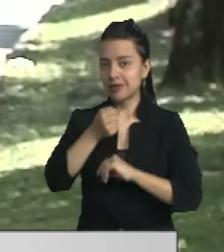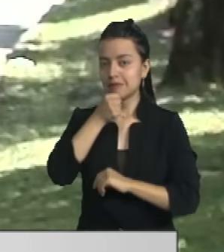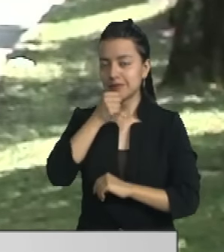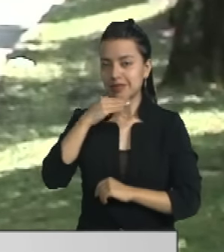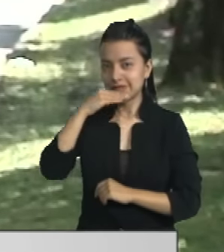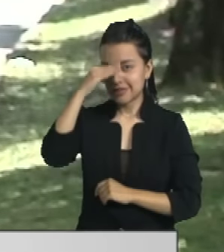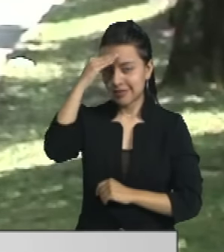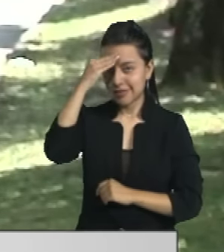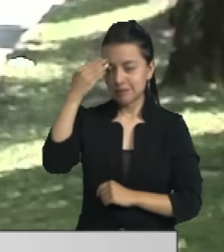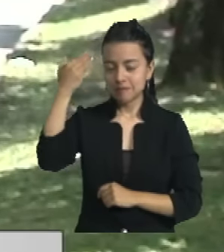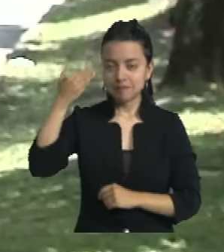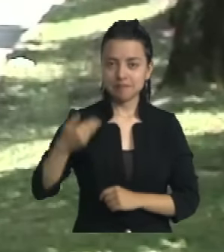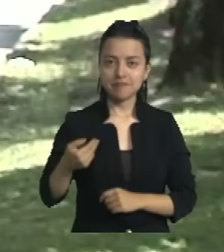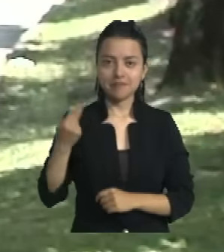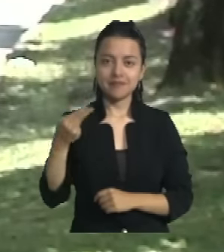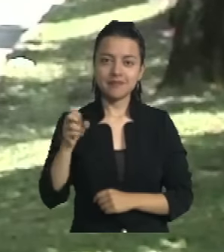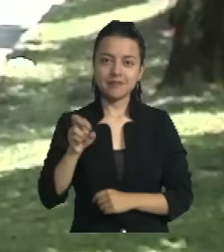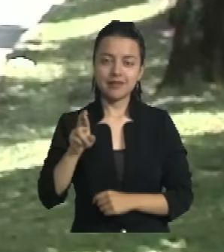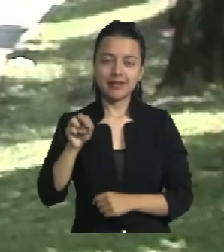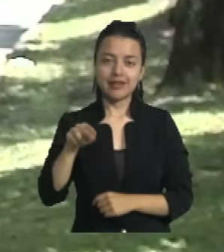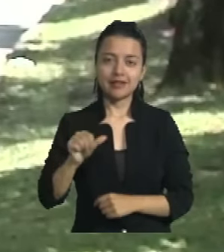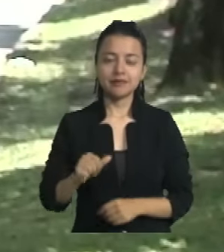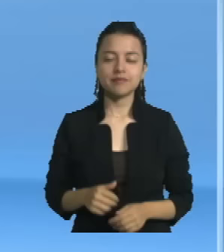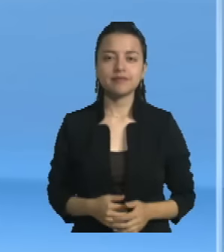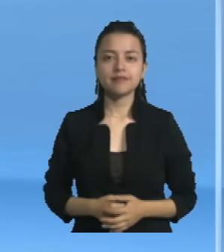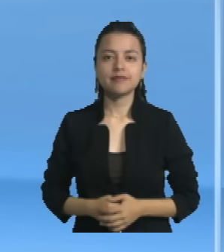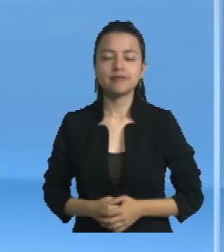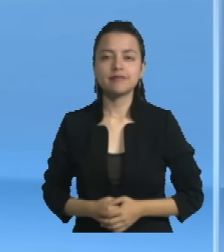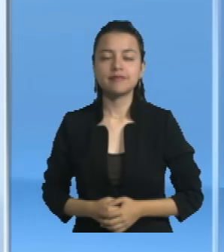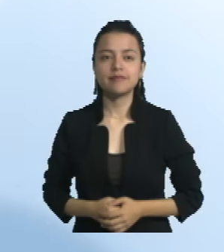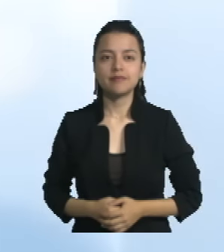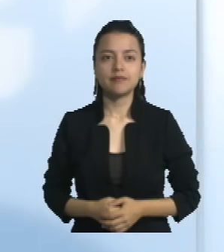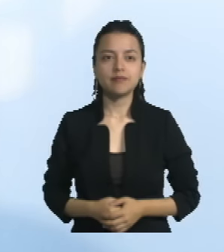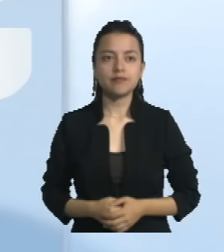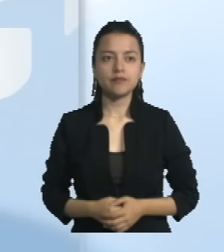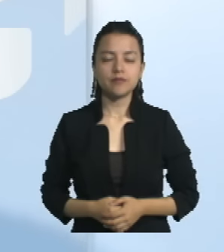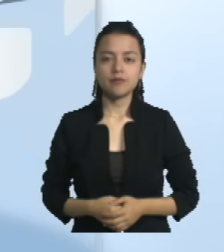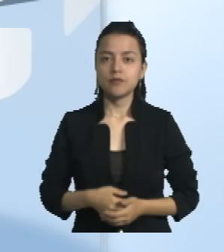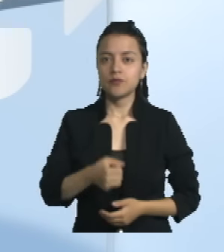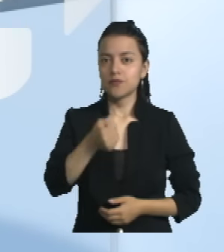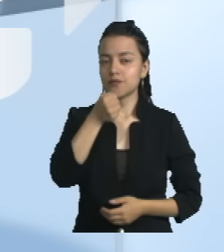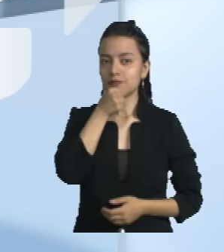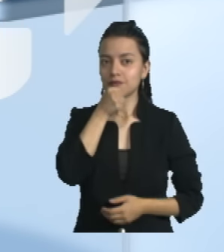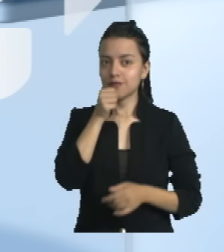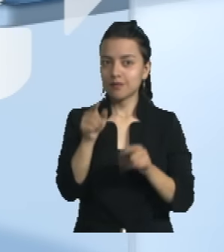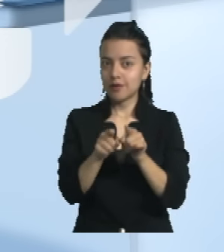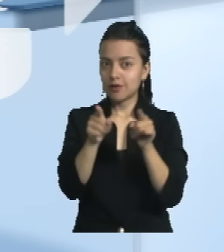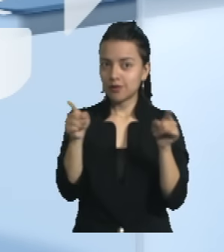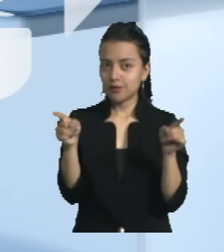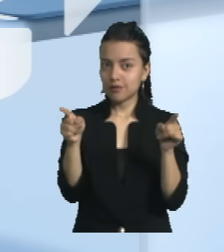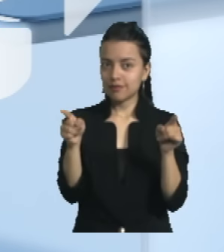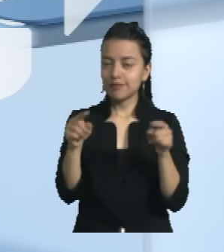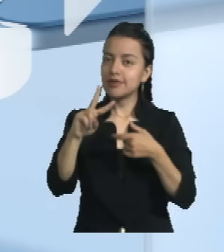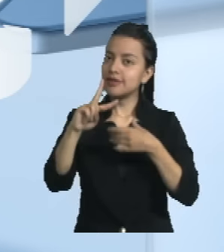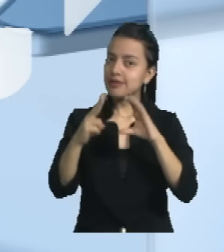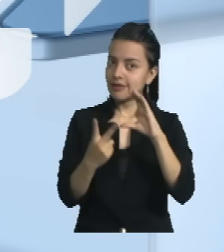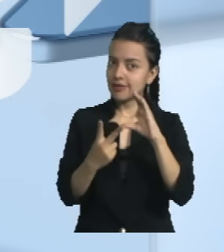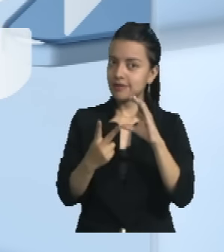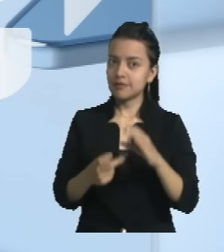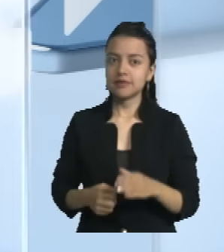Medellín Muñoz noticia centro 1 cmi noticia en desarrollo